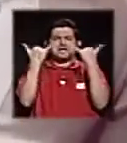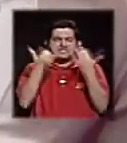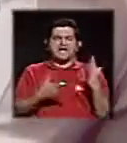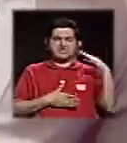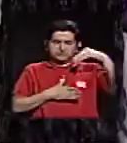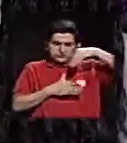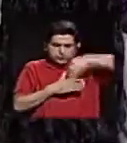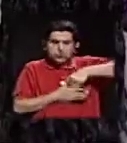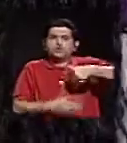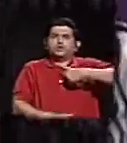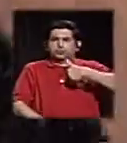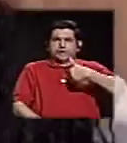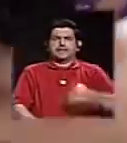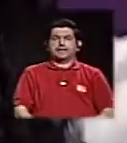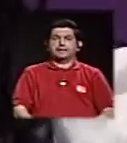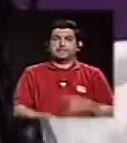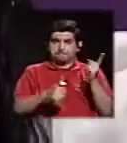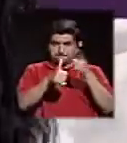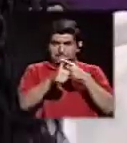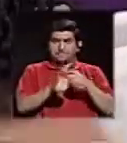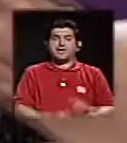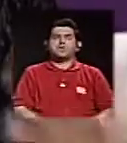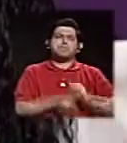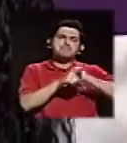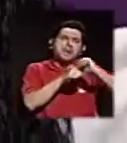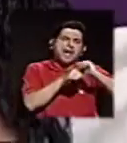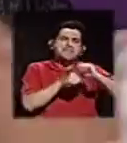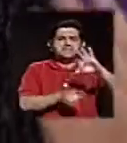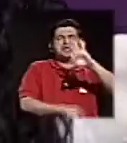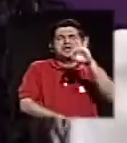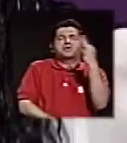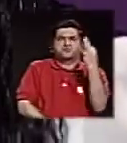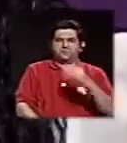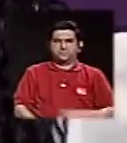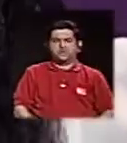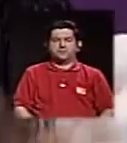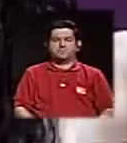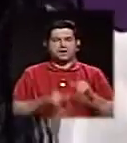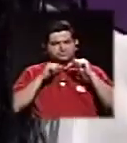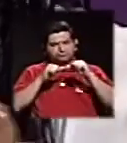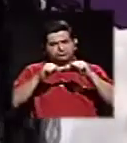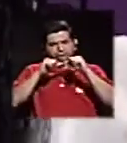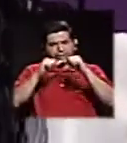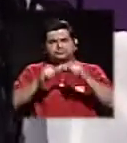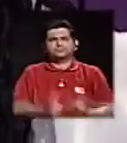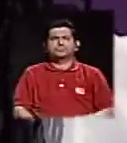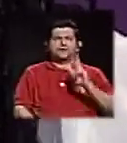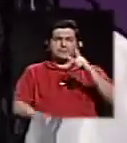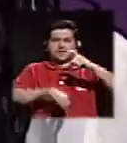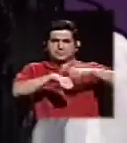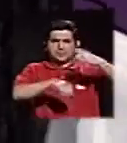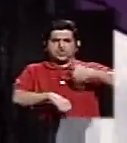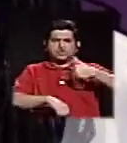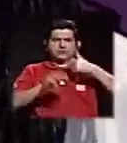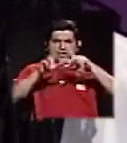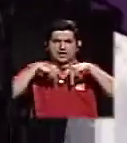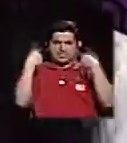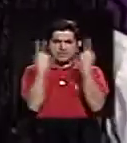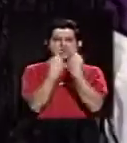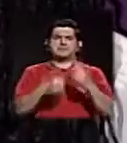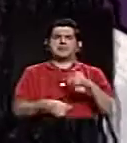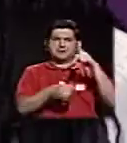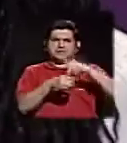incorporado este bueno primero era una práctica que de manera este constante llegamos a los tres períodos que tiene nuestro partido estar